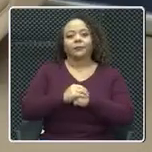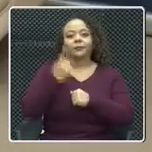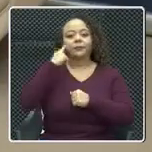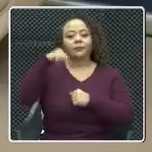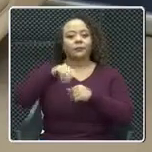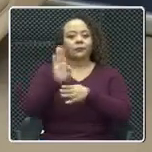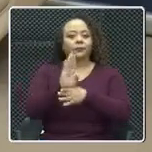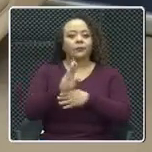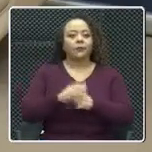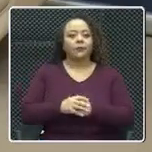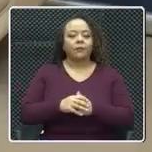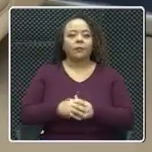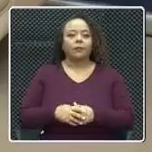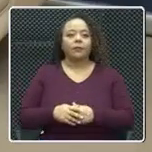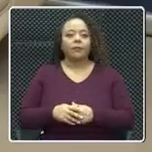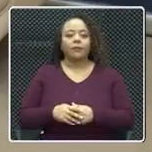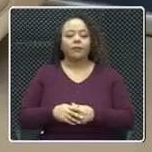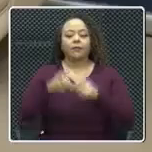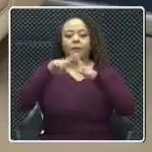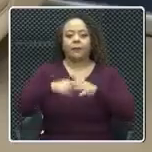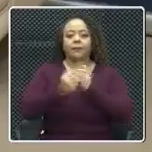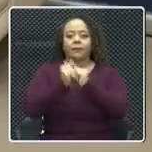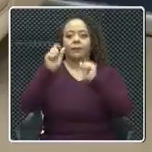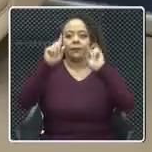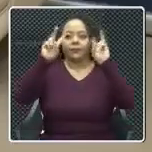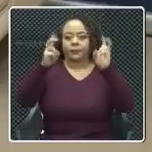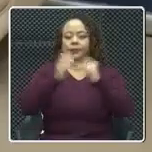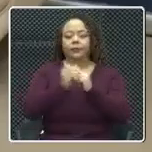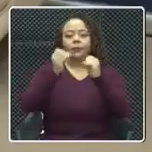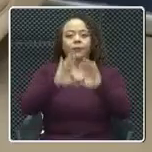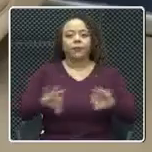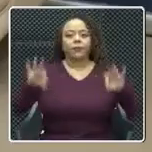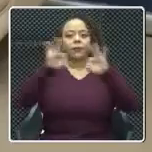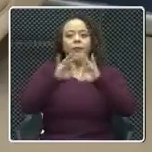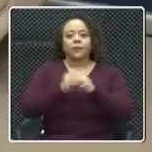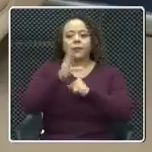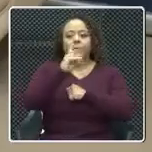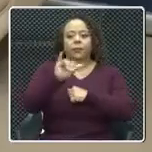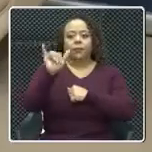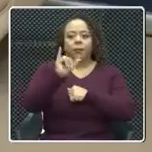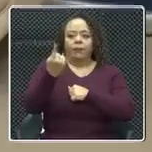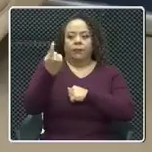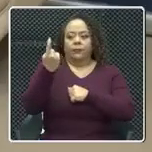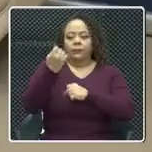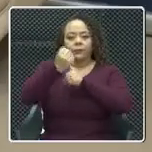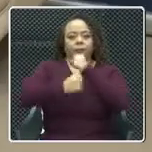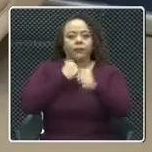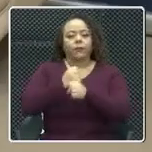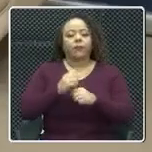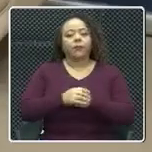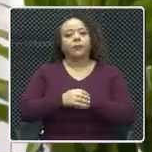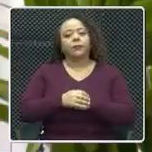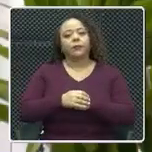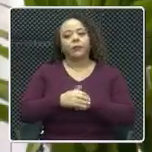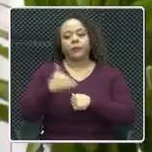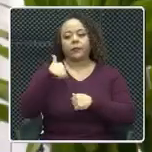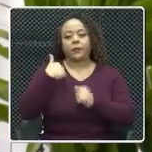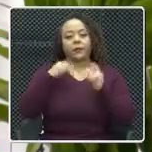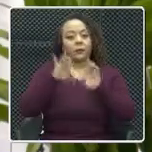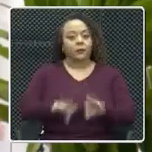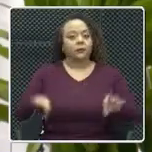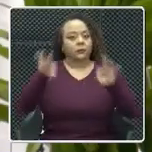esta transmisión en vivo. Iniciamos con un tema muy importante y que también en los últimos años ha tenido